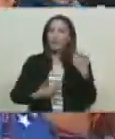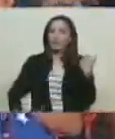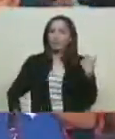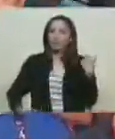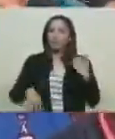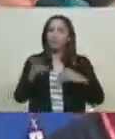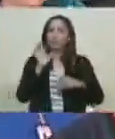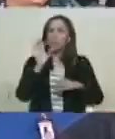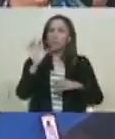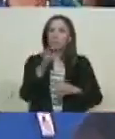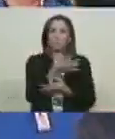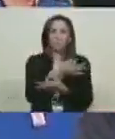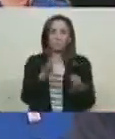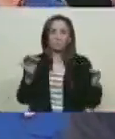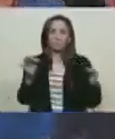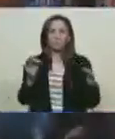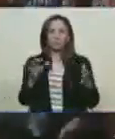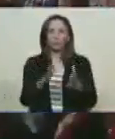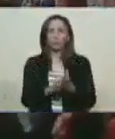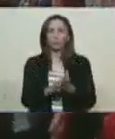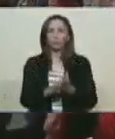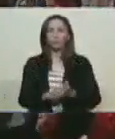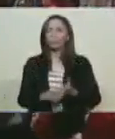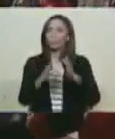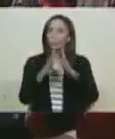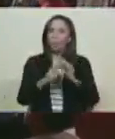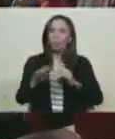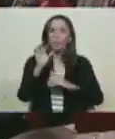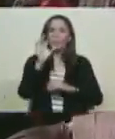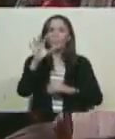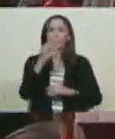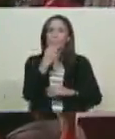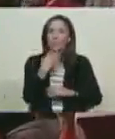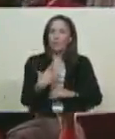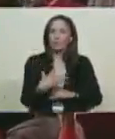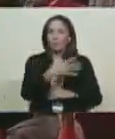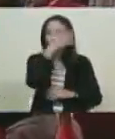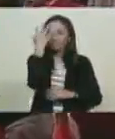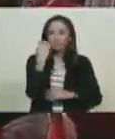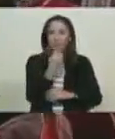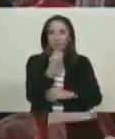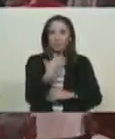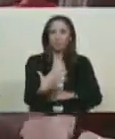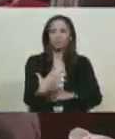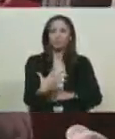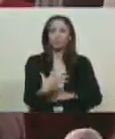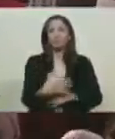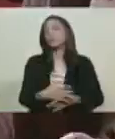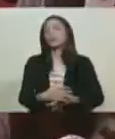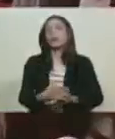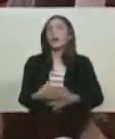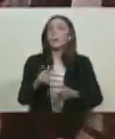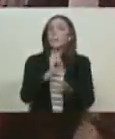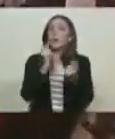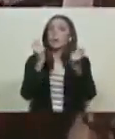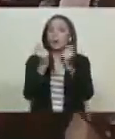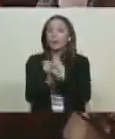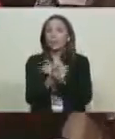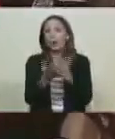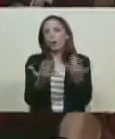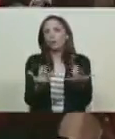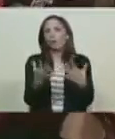pueblo valiente, de un pueblo rebelde, de un pueblo hermoso. Y para ir a renovar la